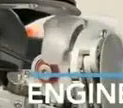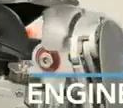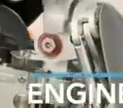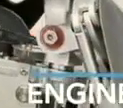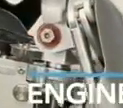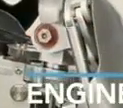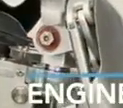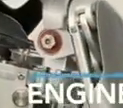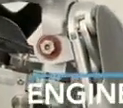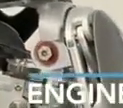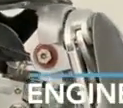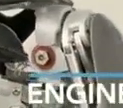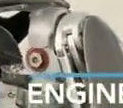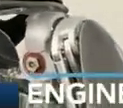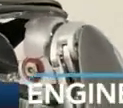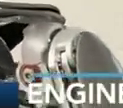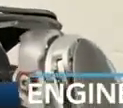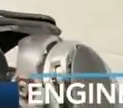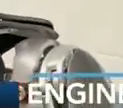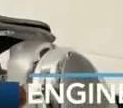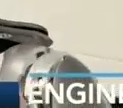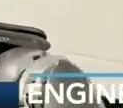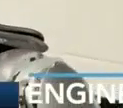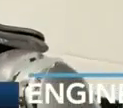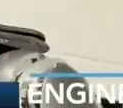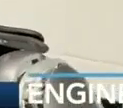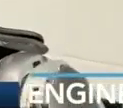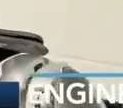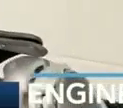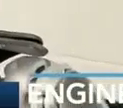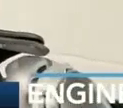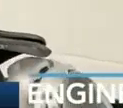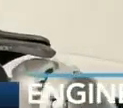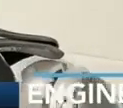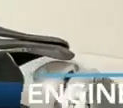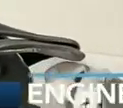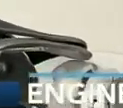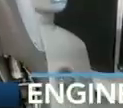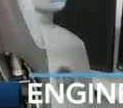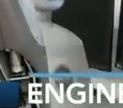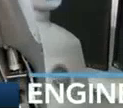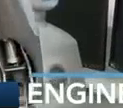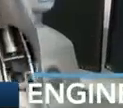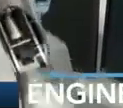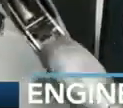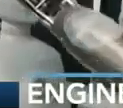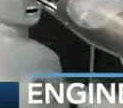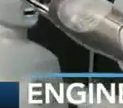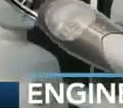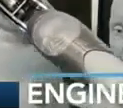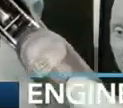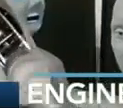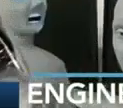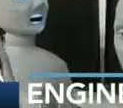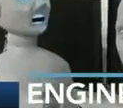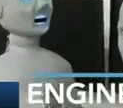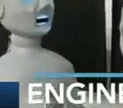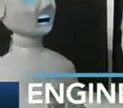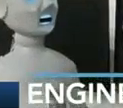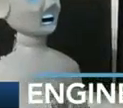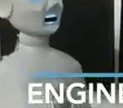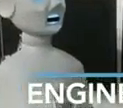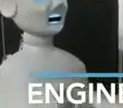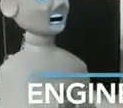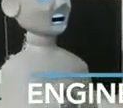En Reino Unido presentan a un robot con forma humana, considerado el más avanzado del mundo con expresiones extremadamente